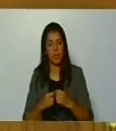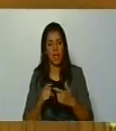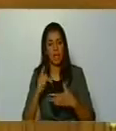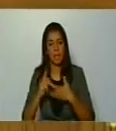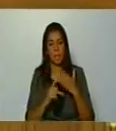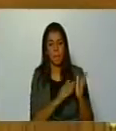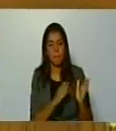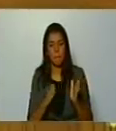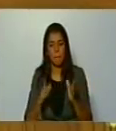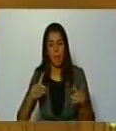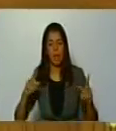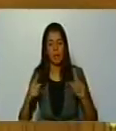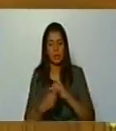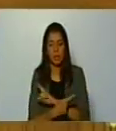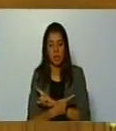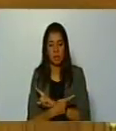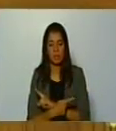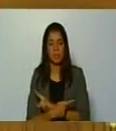cambio.